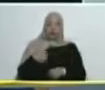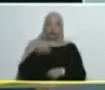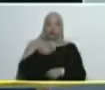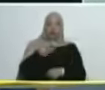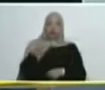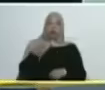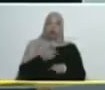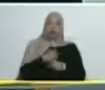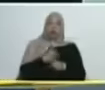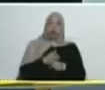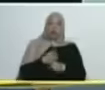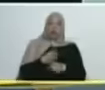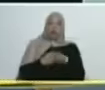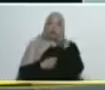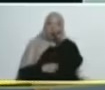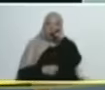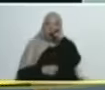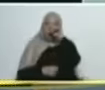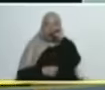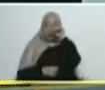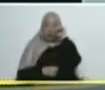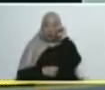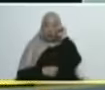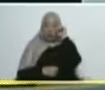la generación más joven.